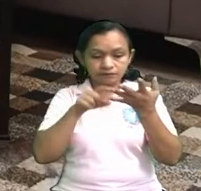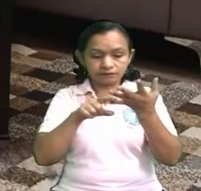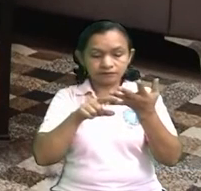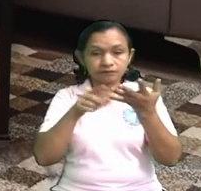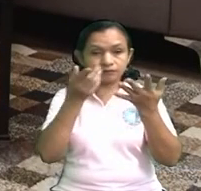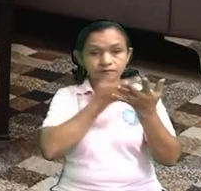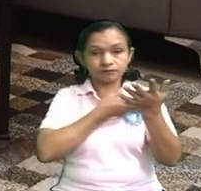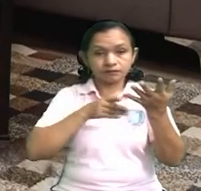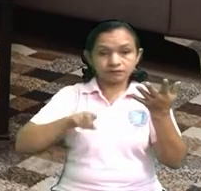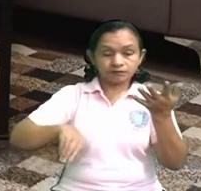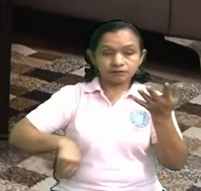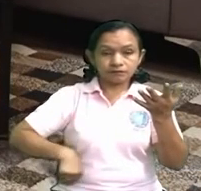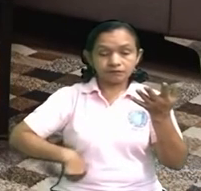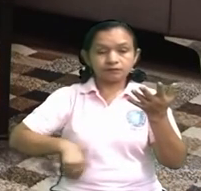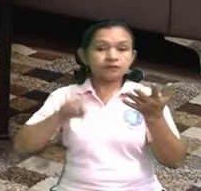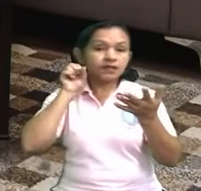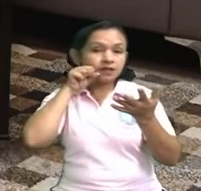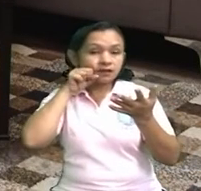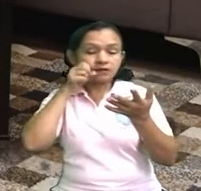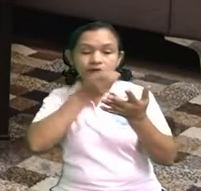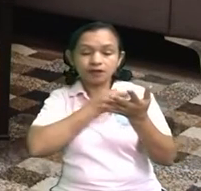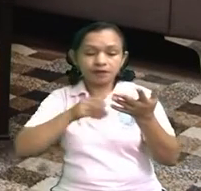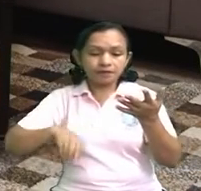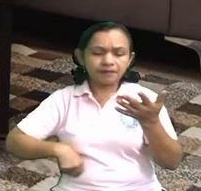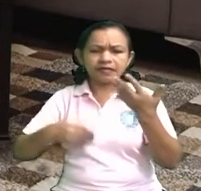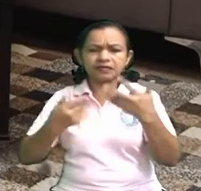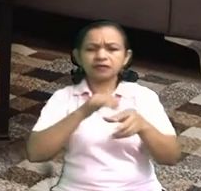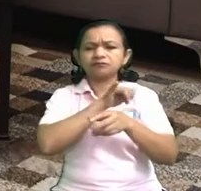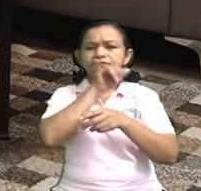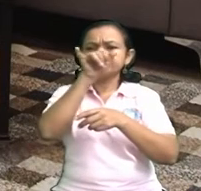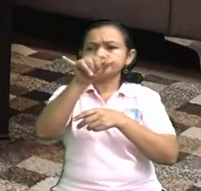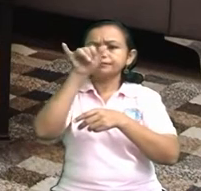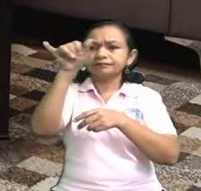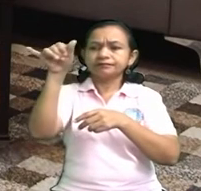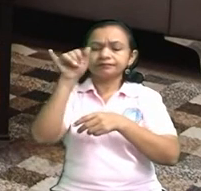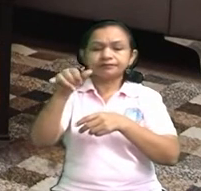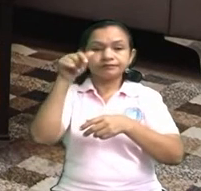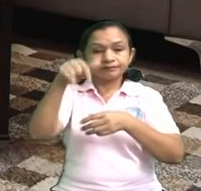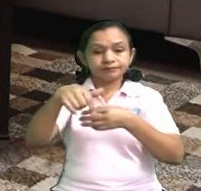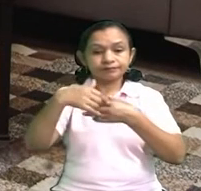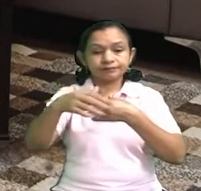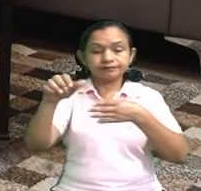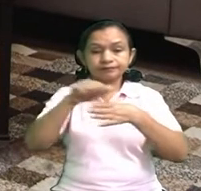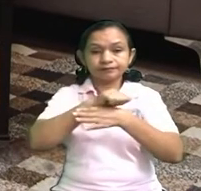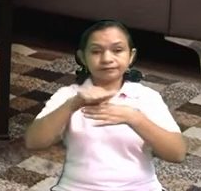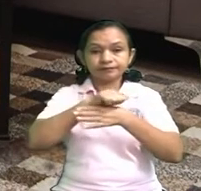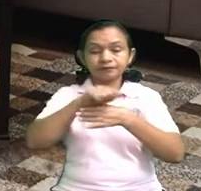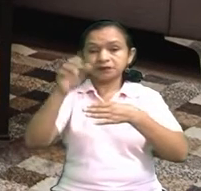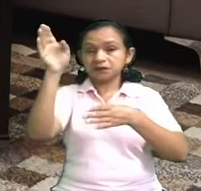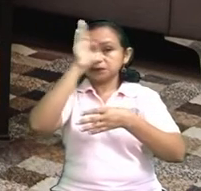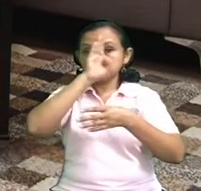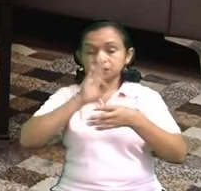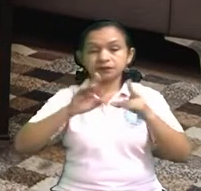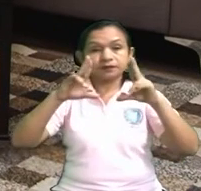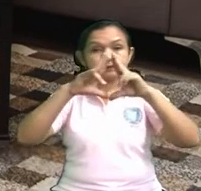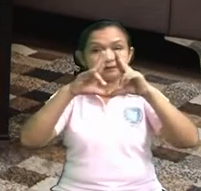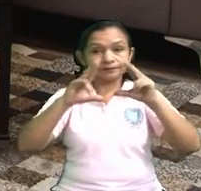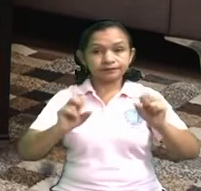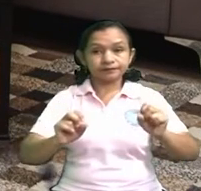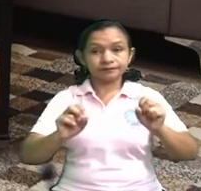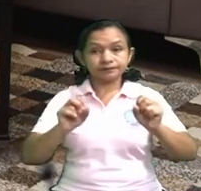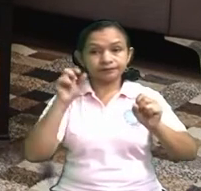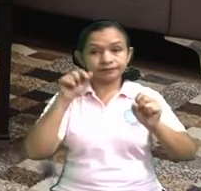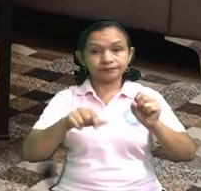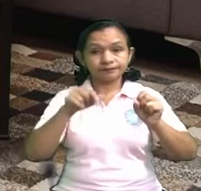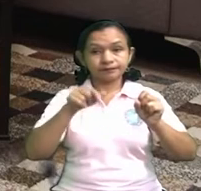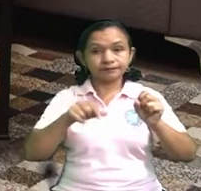también instructores, precisamente. Okay. Ahorita en pocos minutos comienza un ejercicio que nunca se había hecho en la historia de nuestro país.